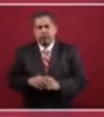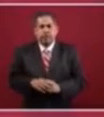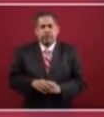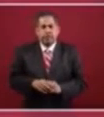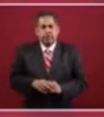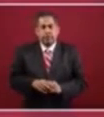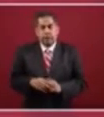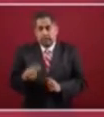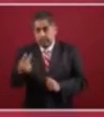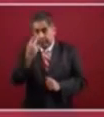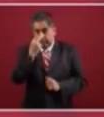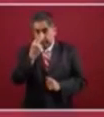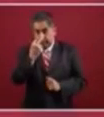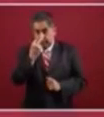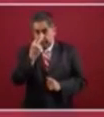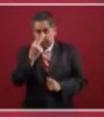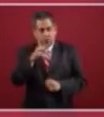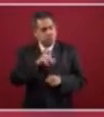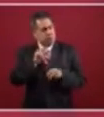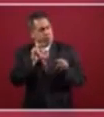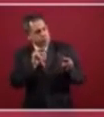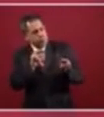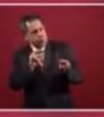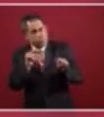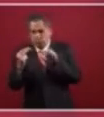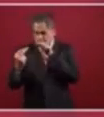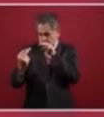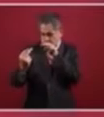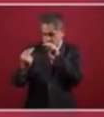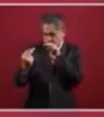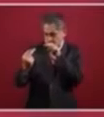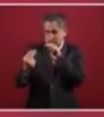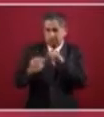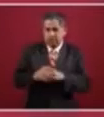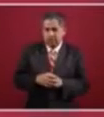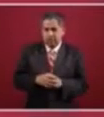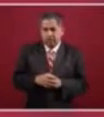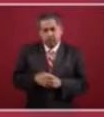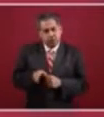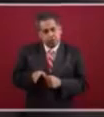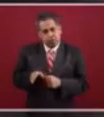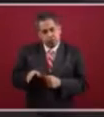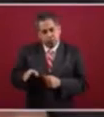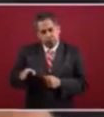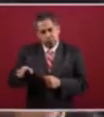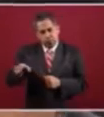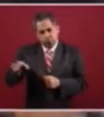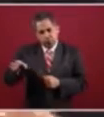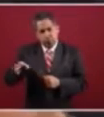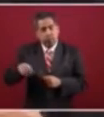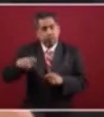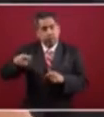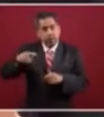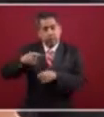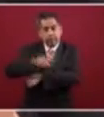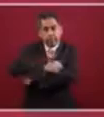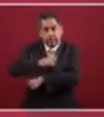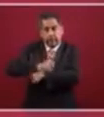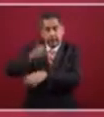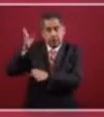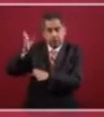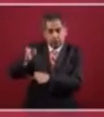y me ve y va a bajar y baje el vidrio